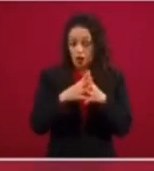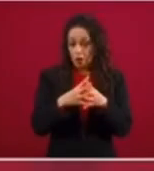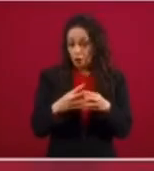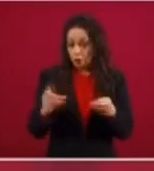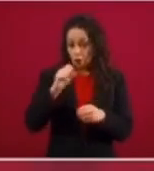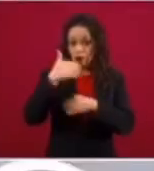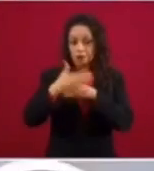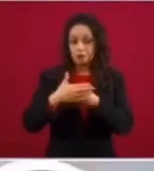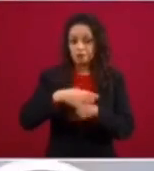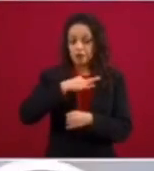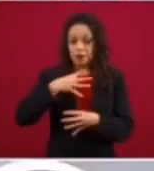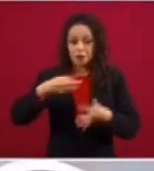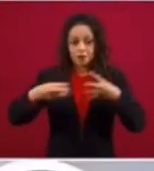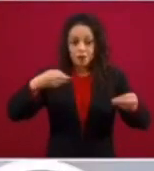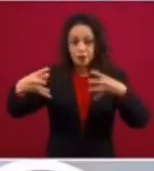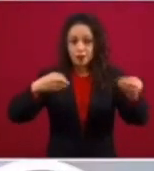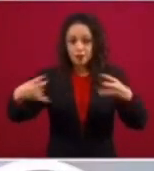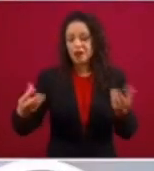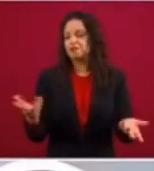buenas.